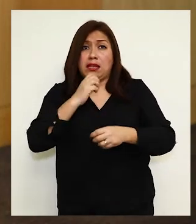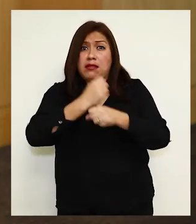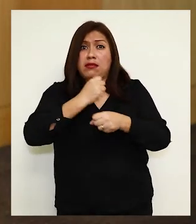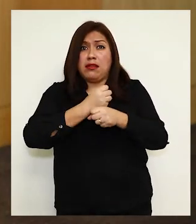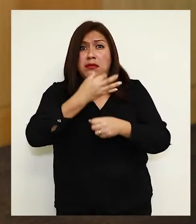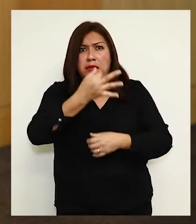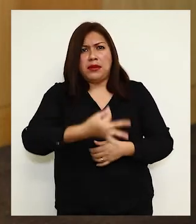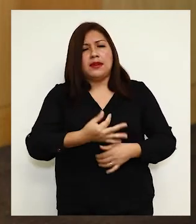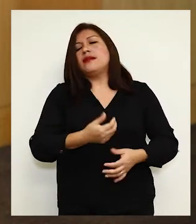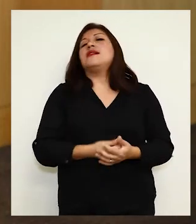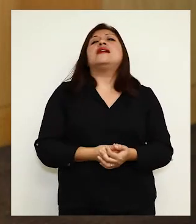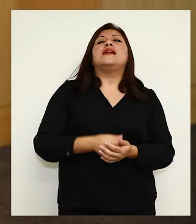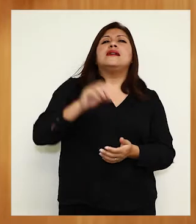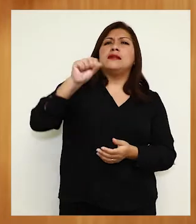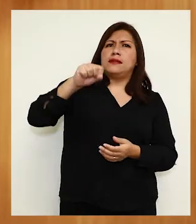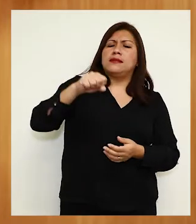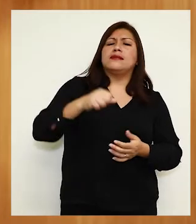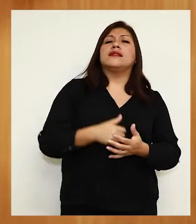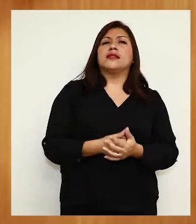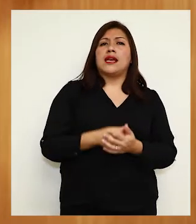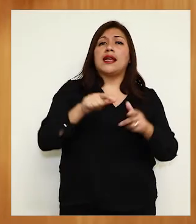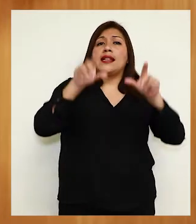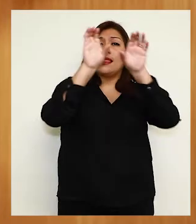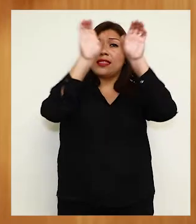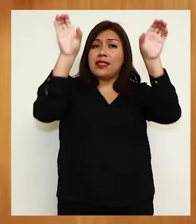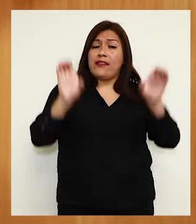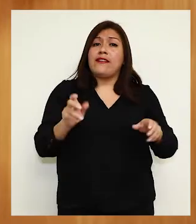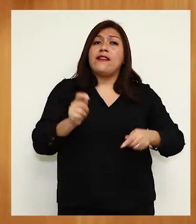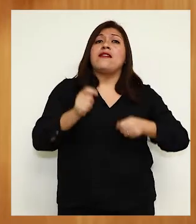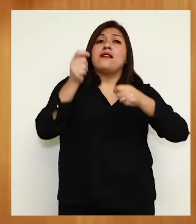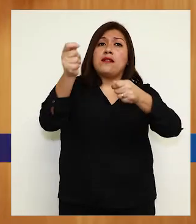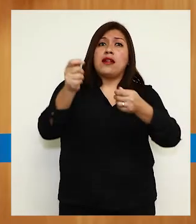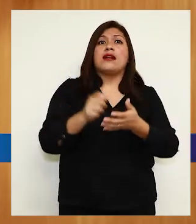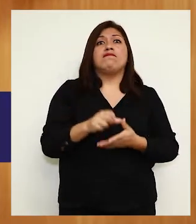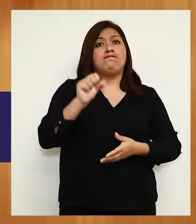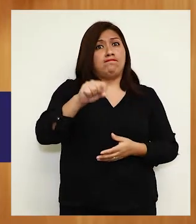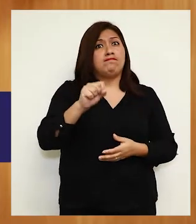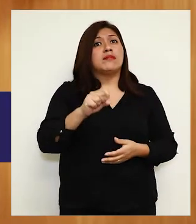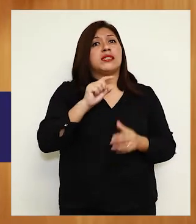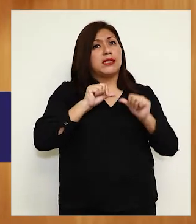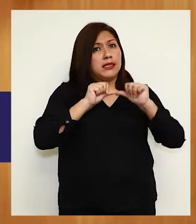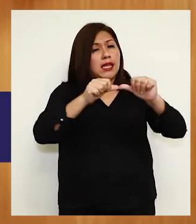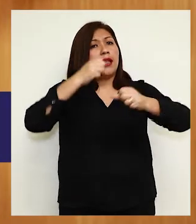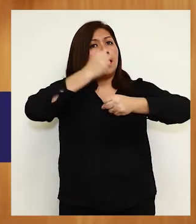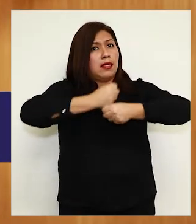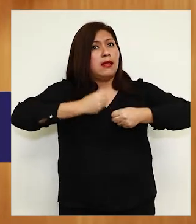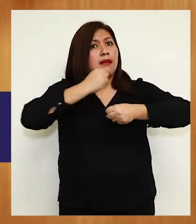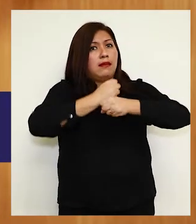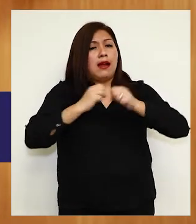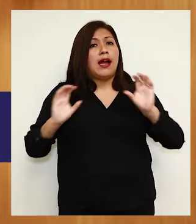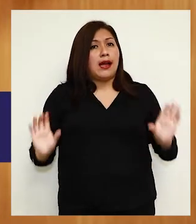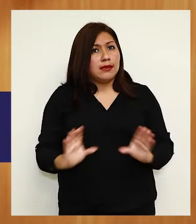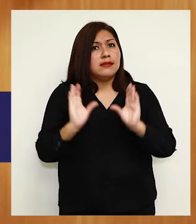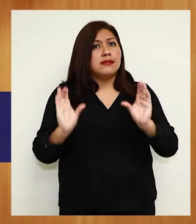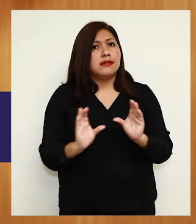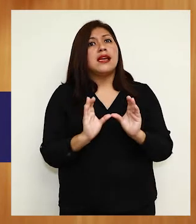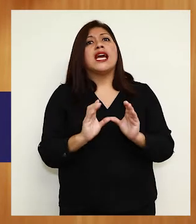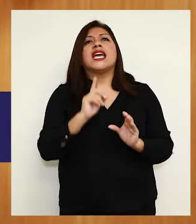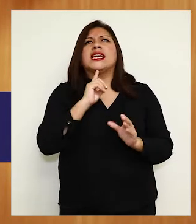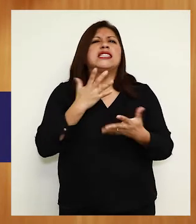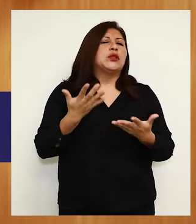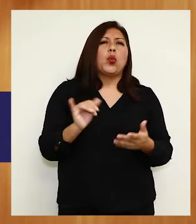viene realizando el INR. Así es, la certificación sigue siendo una actividad, digamos, de